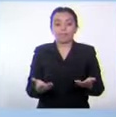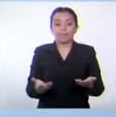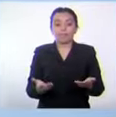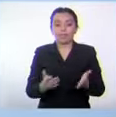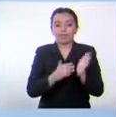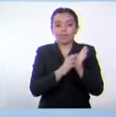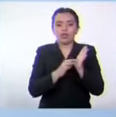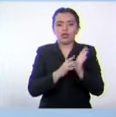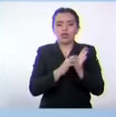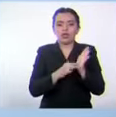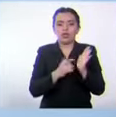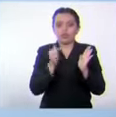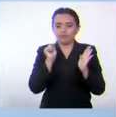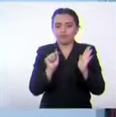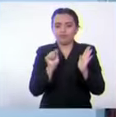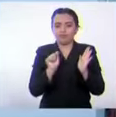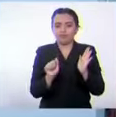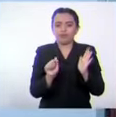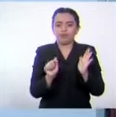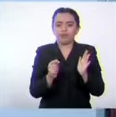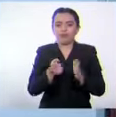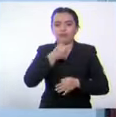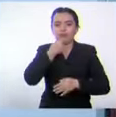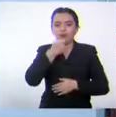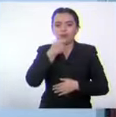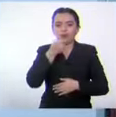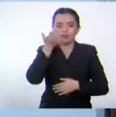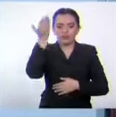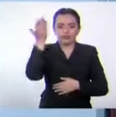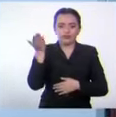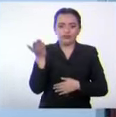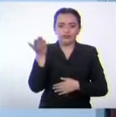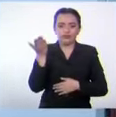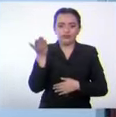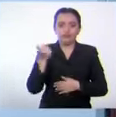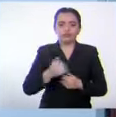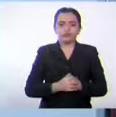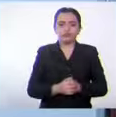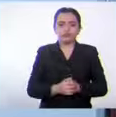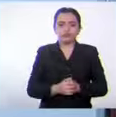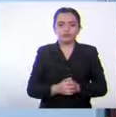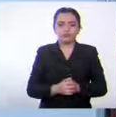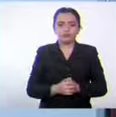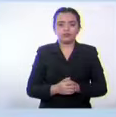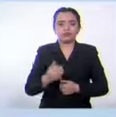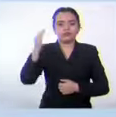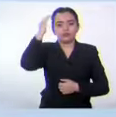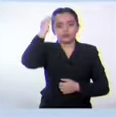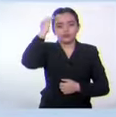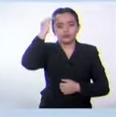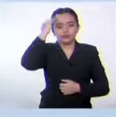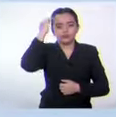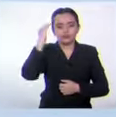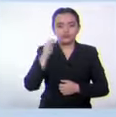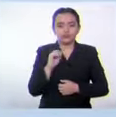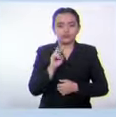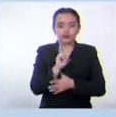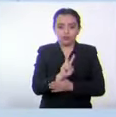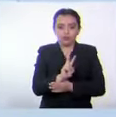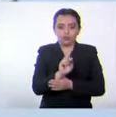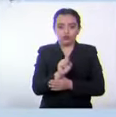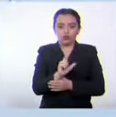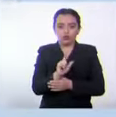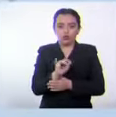volumen sobre volumen con los datos que nos da el ejercicio. Conocemos el volumen de soluto, pero